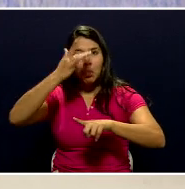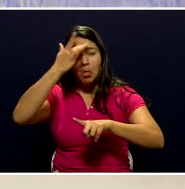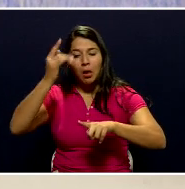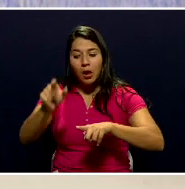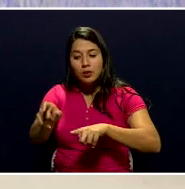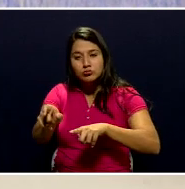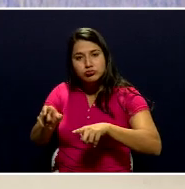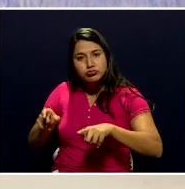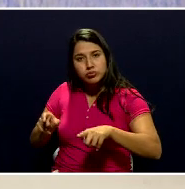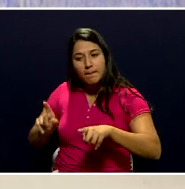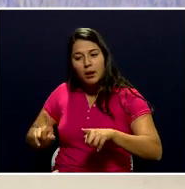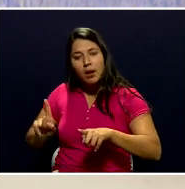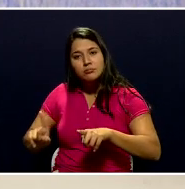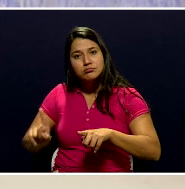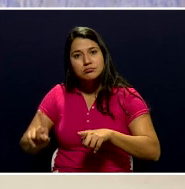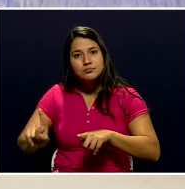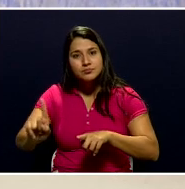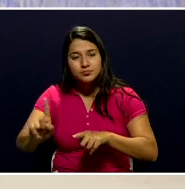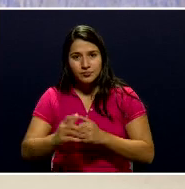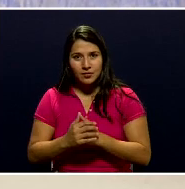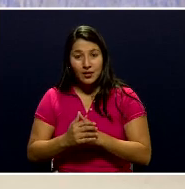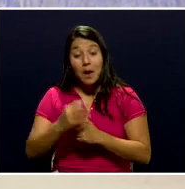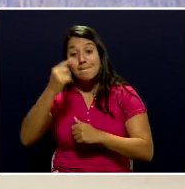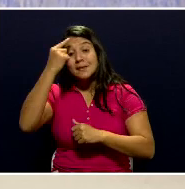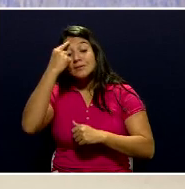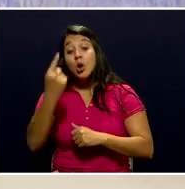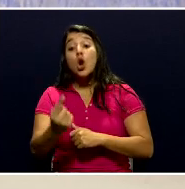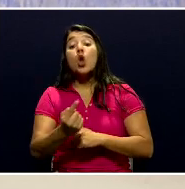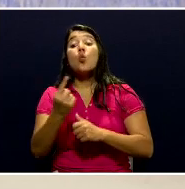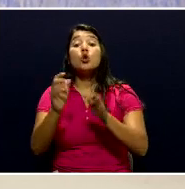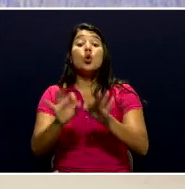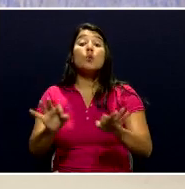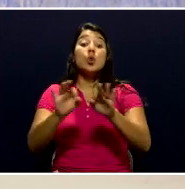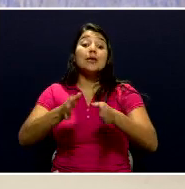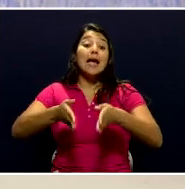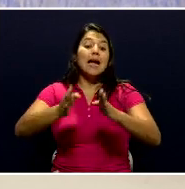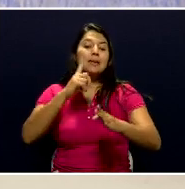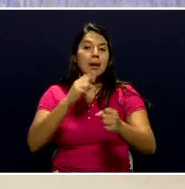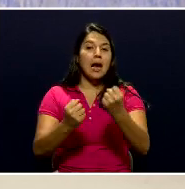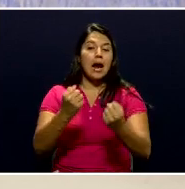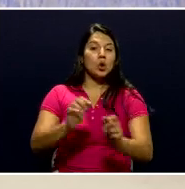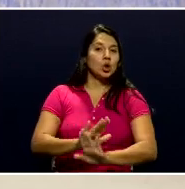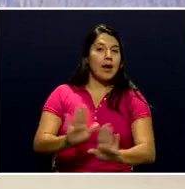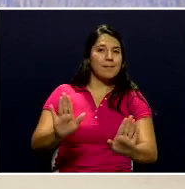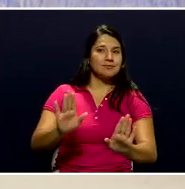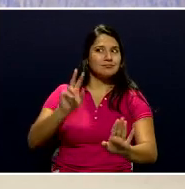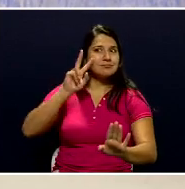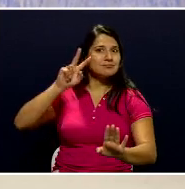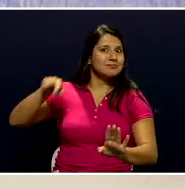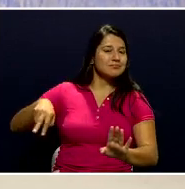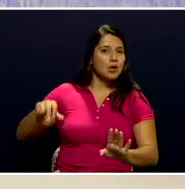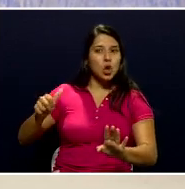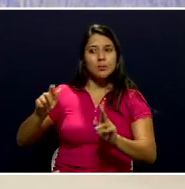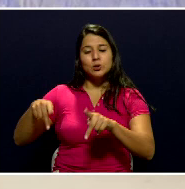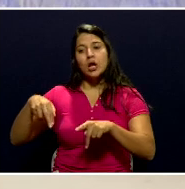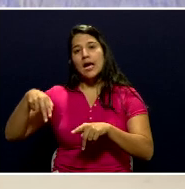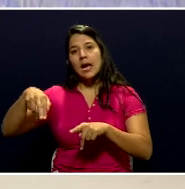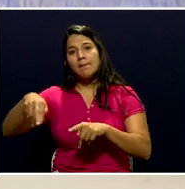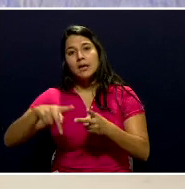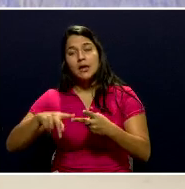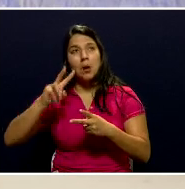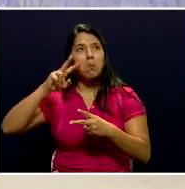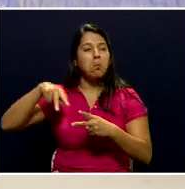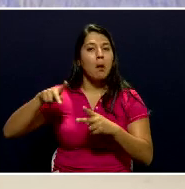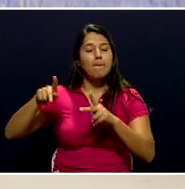la única vía importante es la calzada del automóvil, y entonces no solo no construimos las aceras, sino